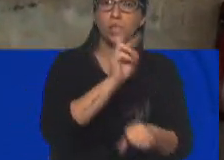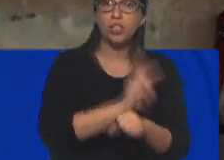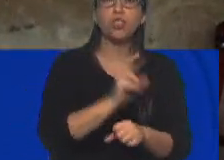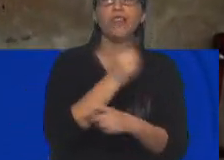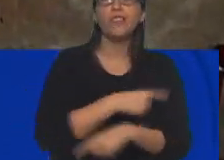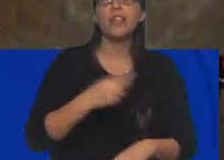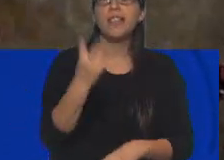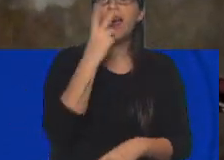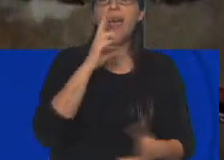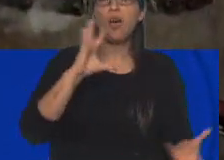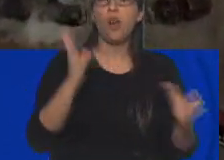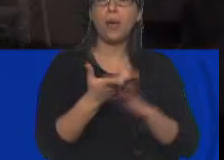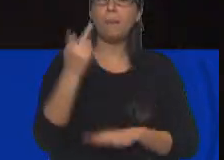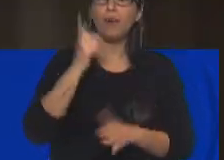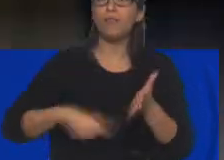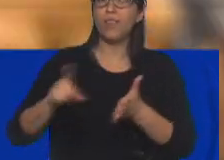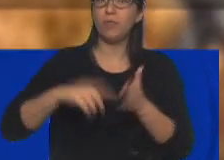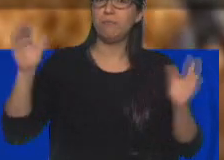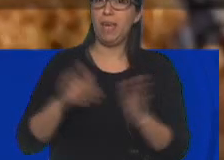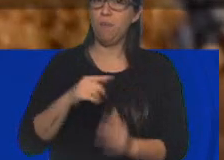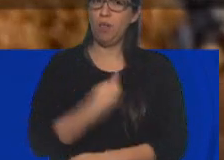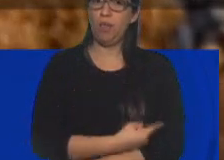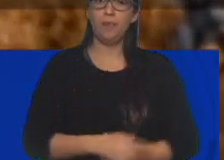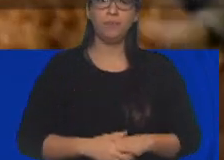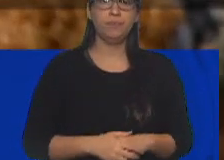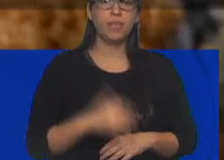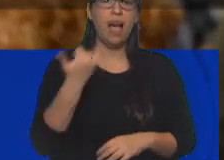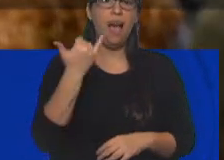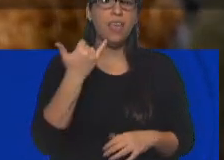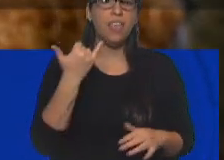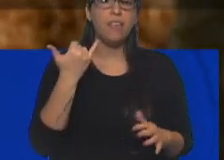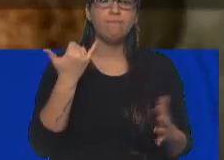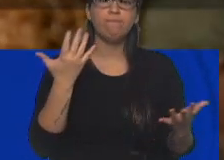con menos poder de veto. On est vraiment